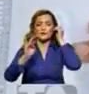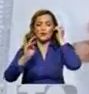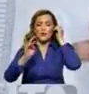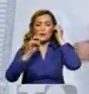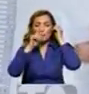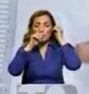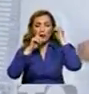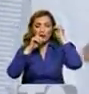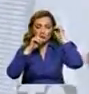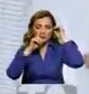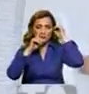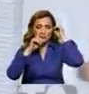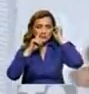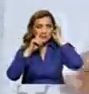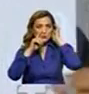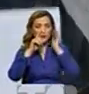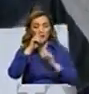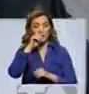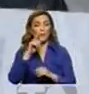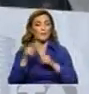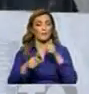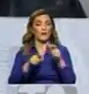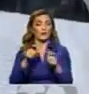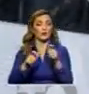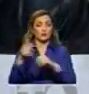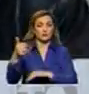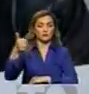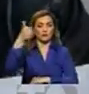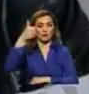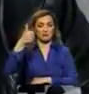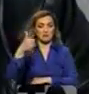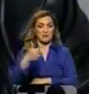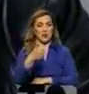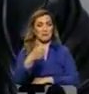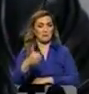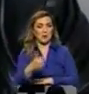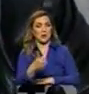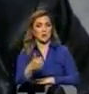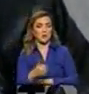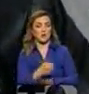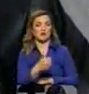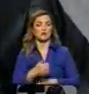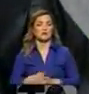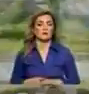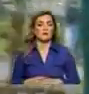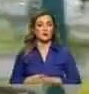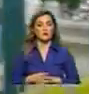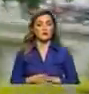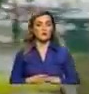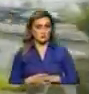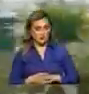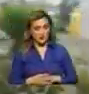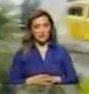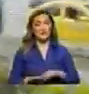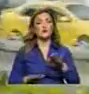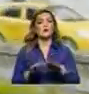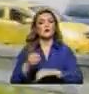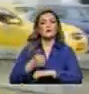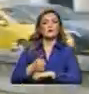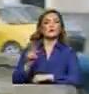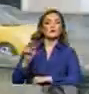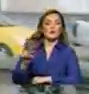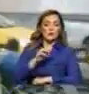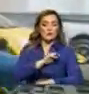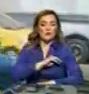funcionarios, ¿sí? Entre personas de nivel jerárquico superior y personas de mandos medios bajos. Al parecer, las